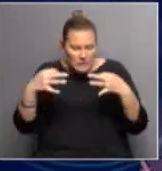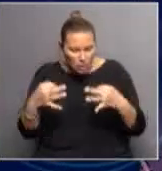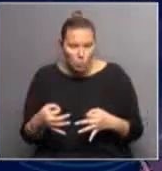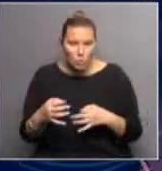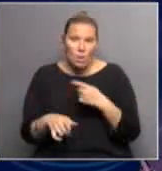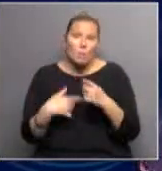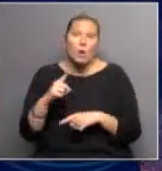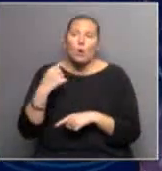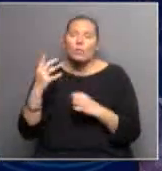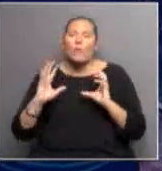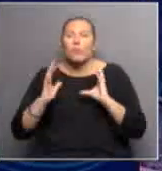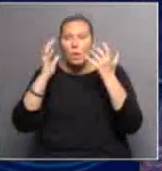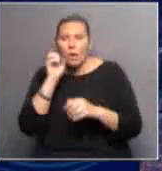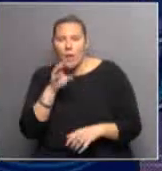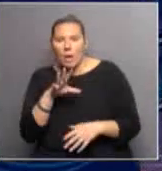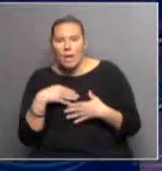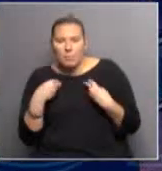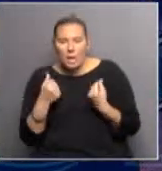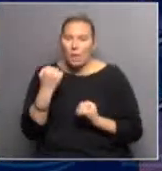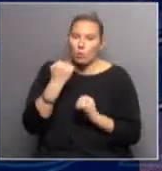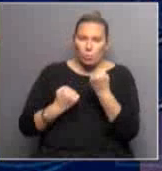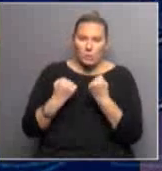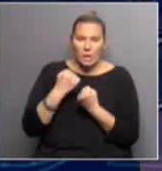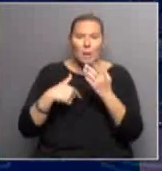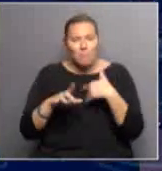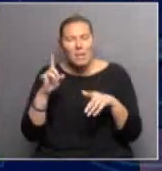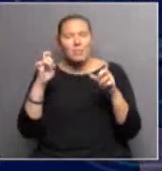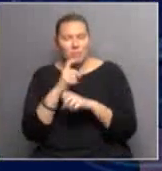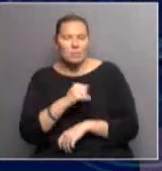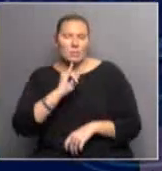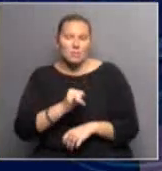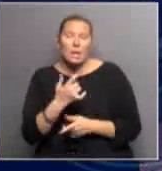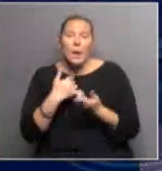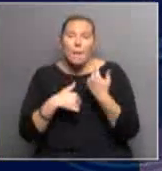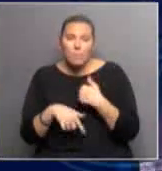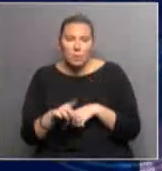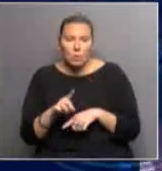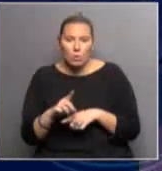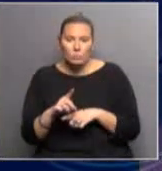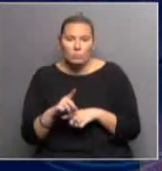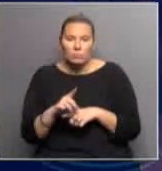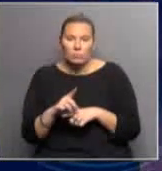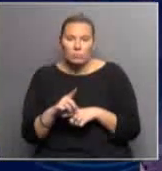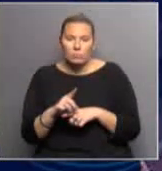violencia. Después las otras, la verbal, la emocional, la económica, es más difícil, pero sí logran